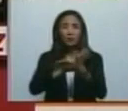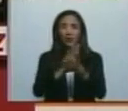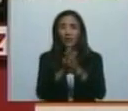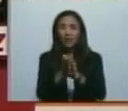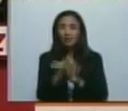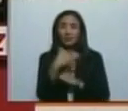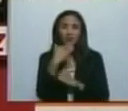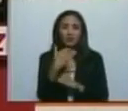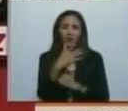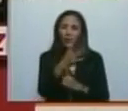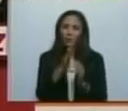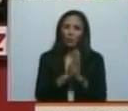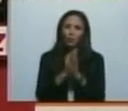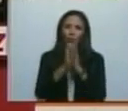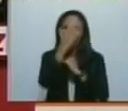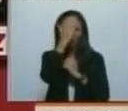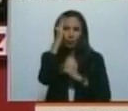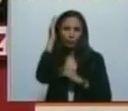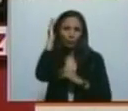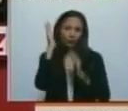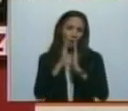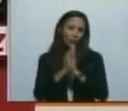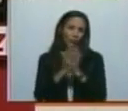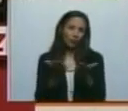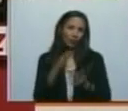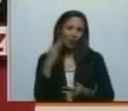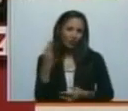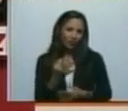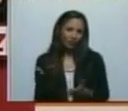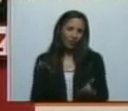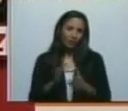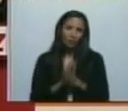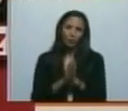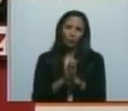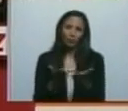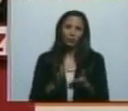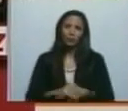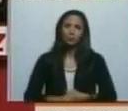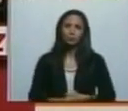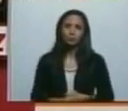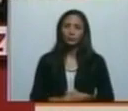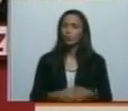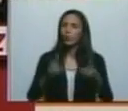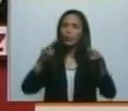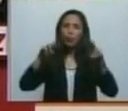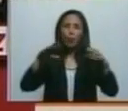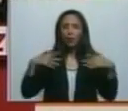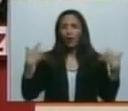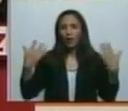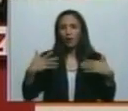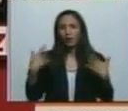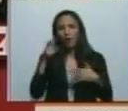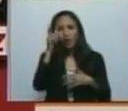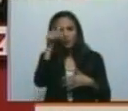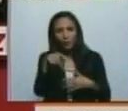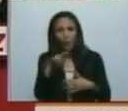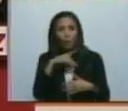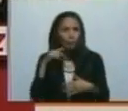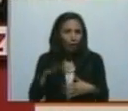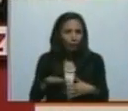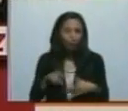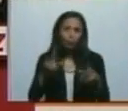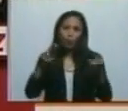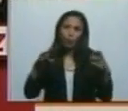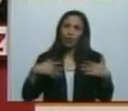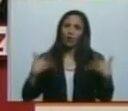No sean hipócritas, en verdad, no hacemos fiesta de la muerte, jamás lo vamos a hacer. Ojalá él hubiera tenido el